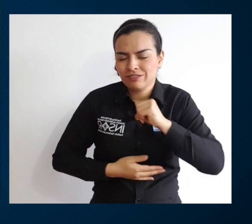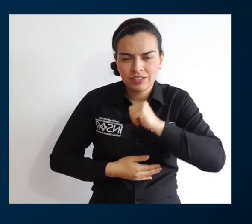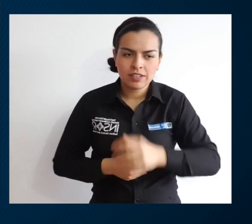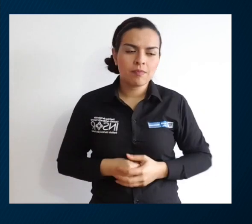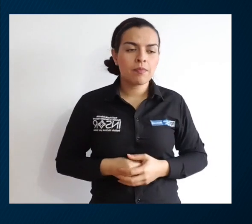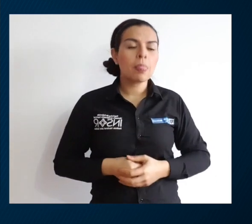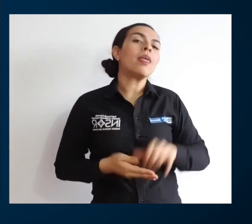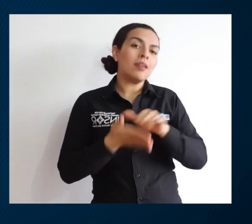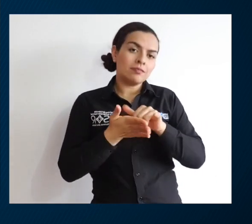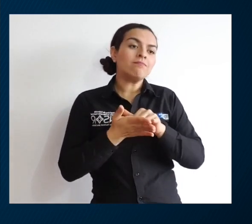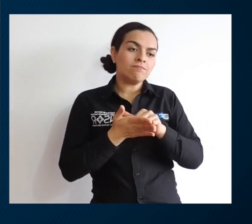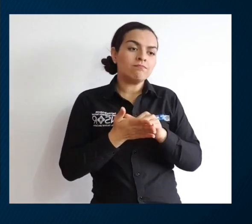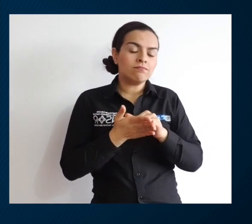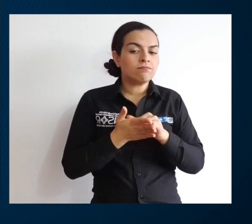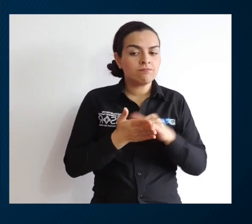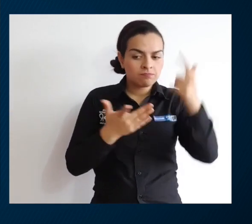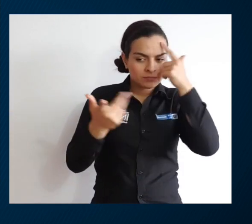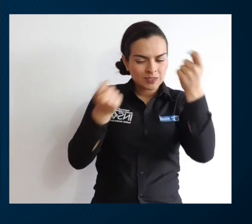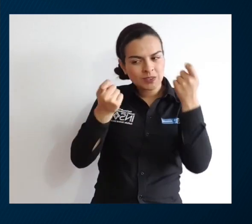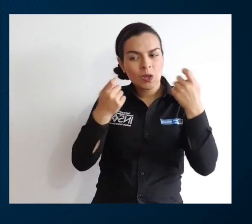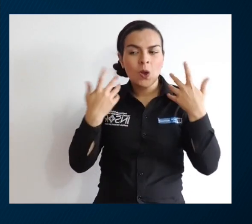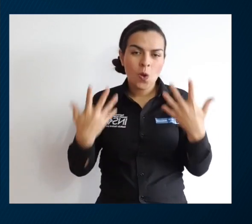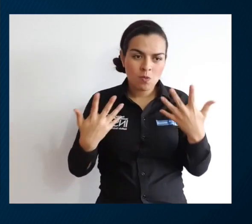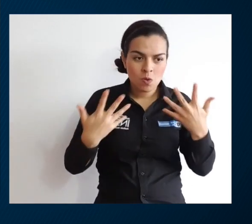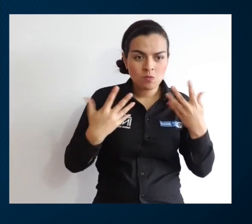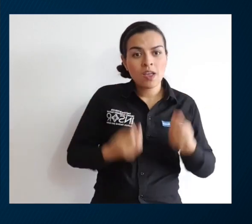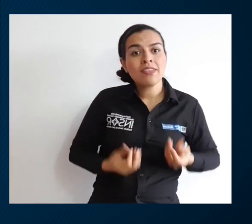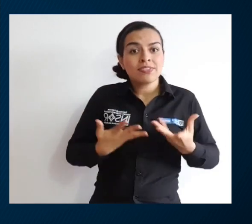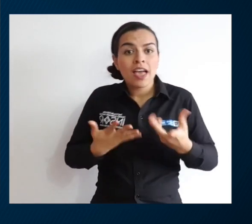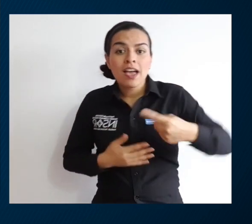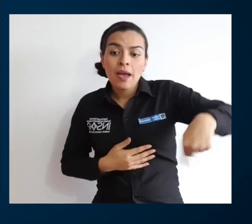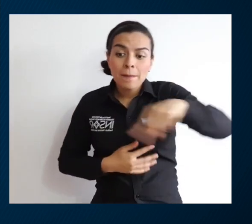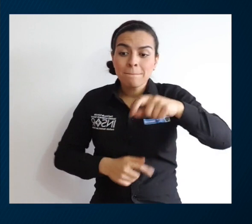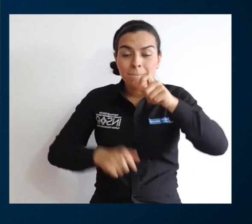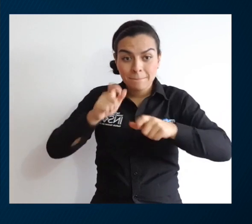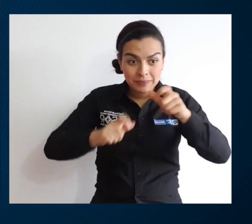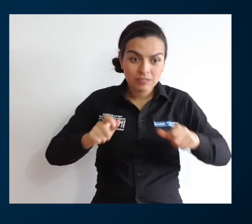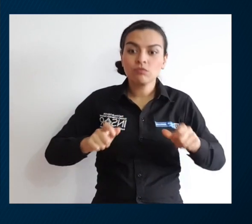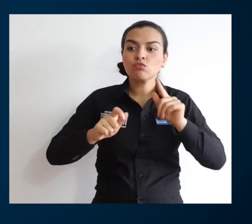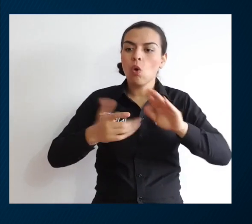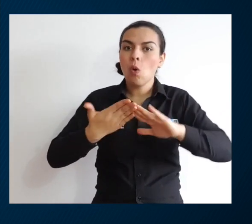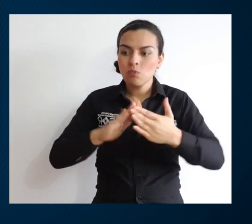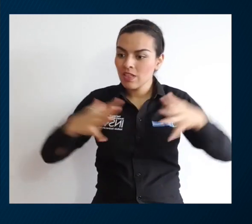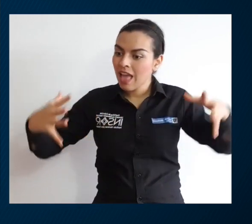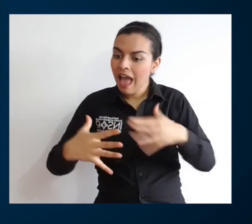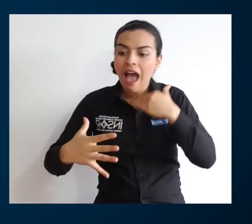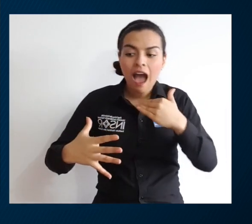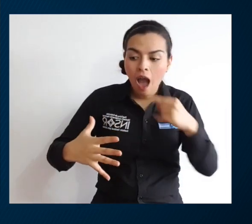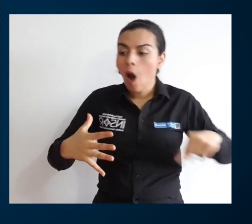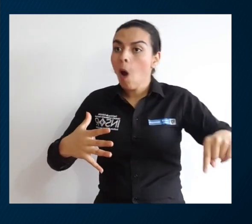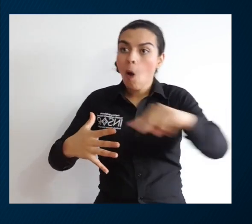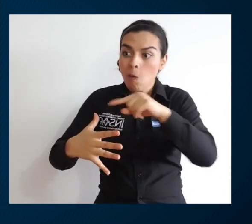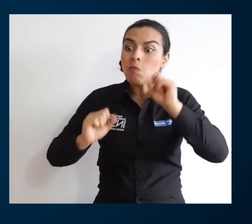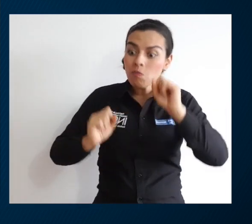permita comunicarse con nosotros. Entonces tuvimos el reto de hacer dos tipos de estrategias, una estrategia que sí